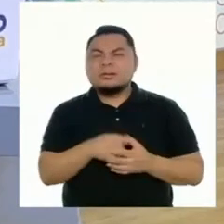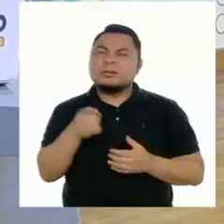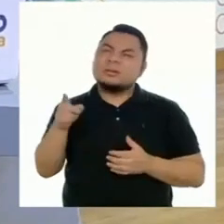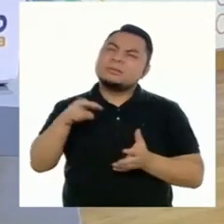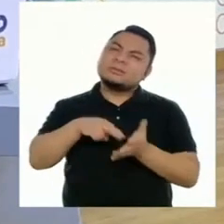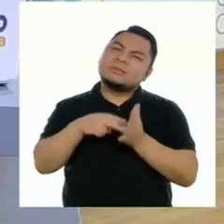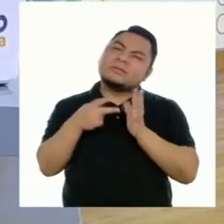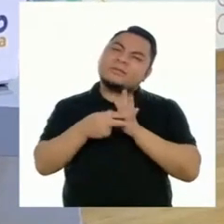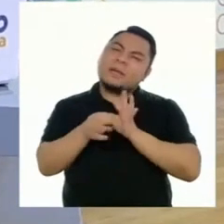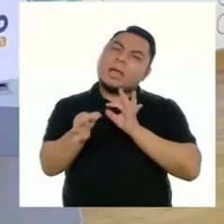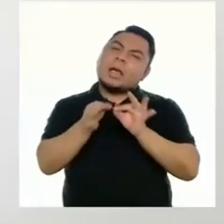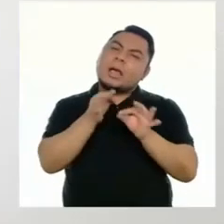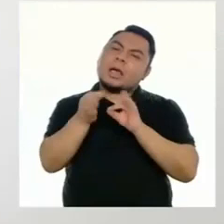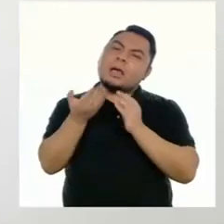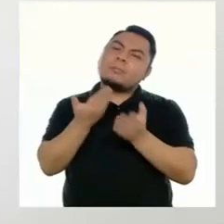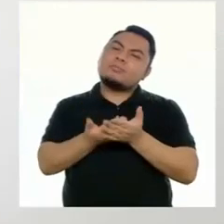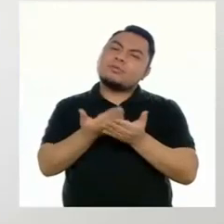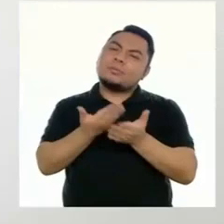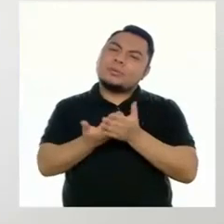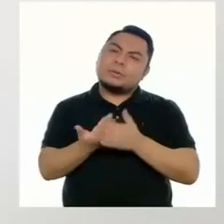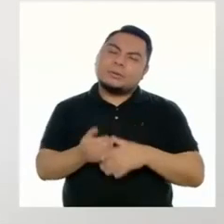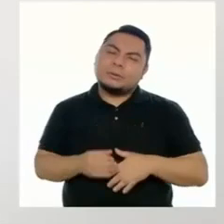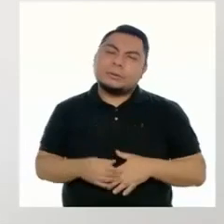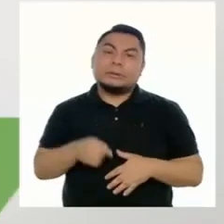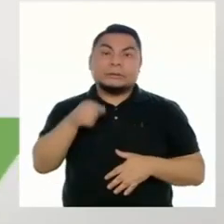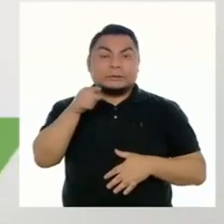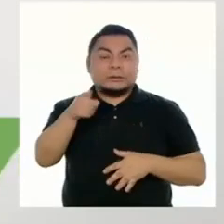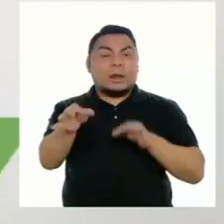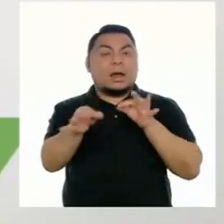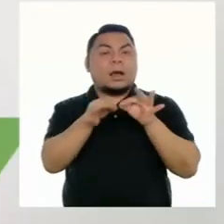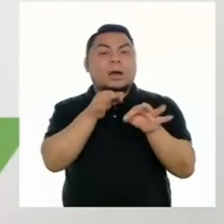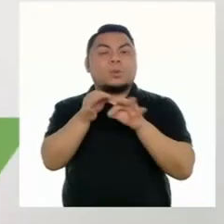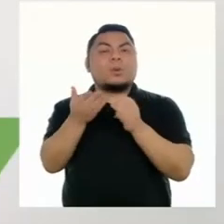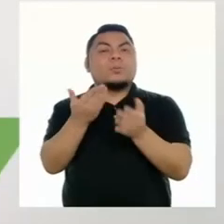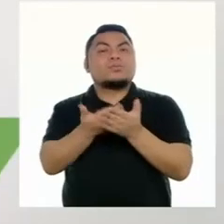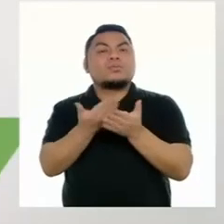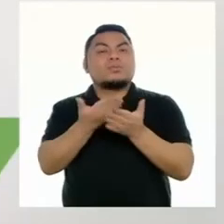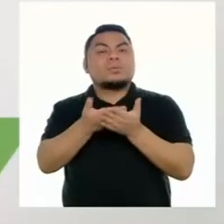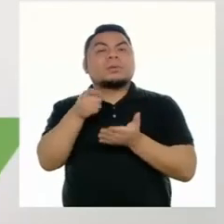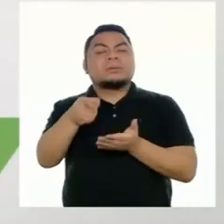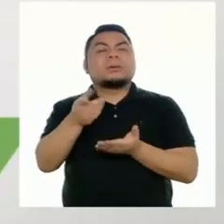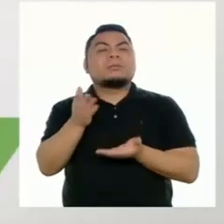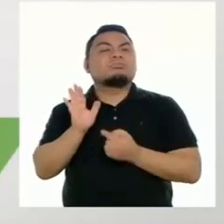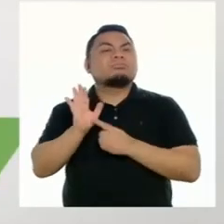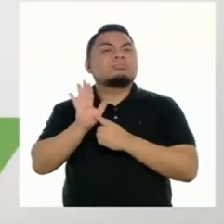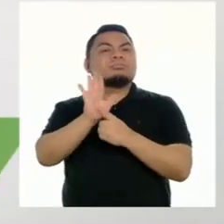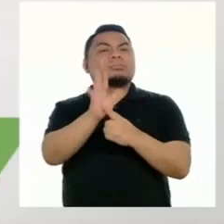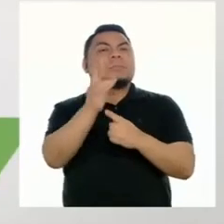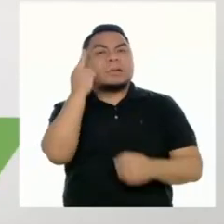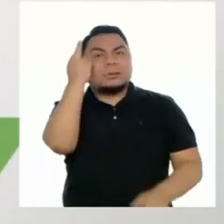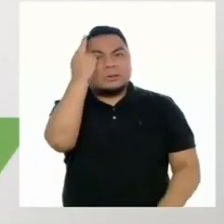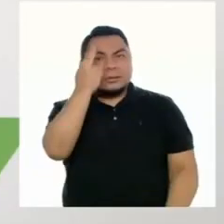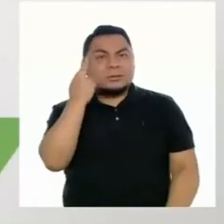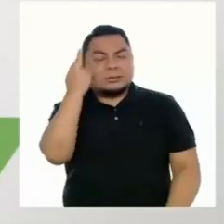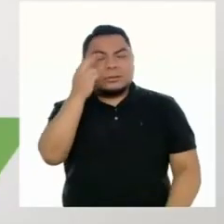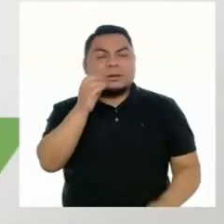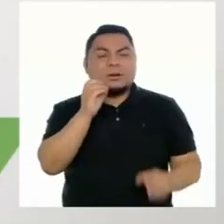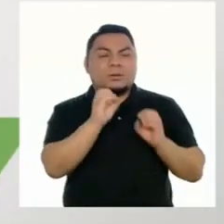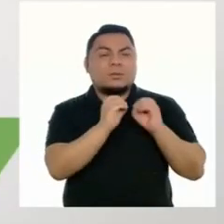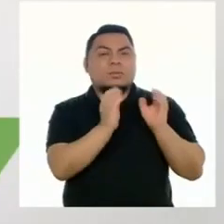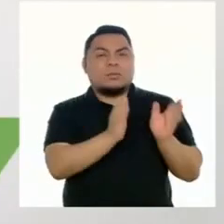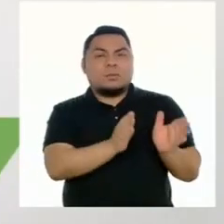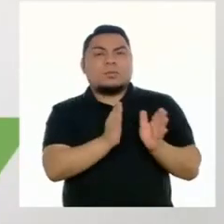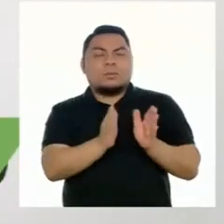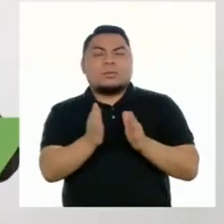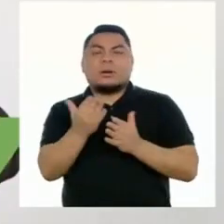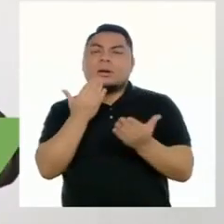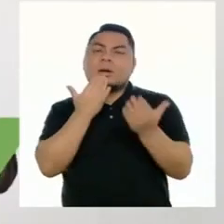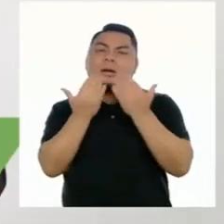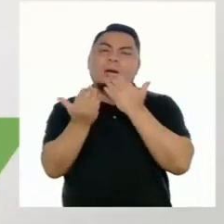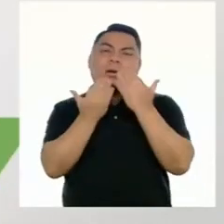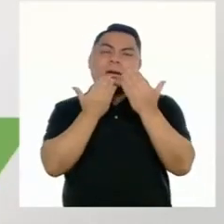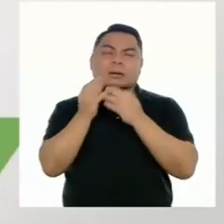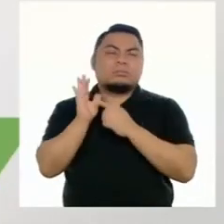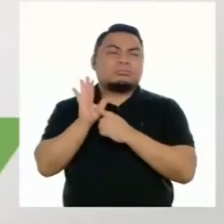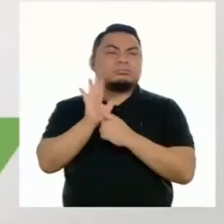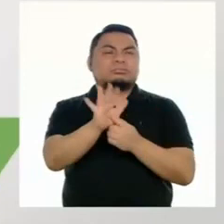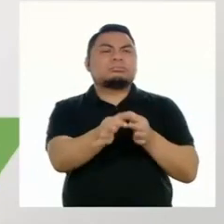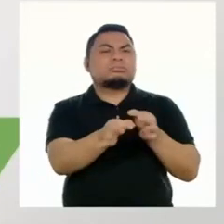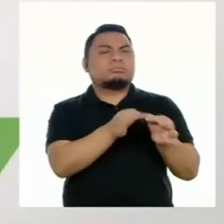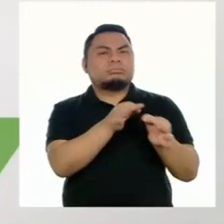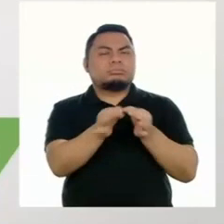¿Qué es argumentar, profesora? Argumentar es presentar razones organizadas en un discurso